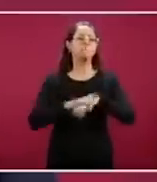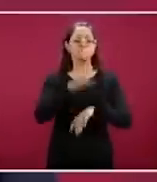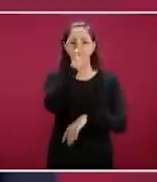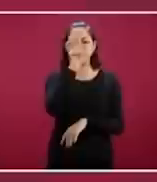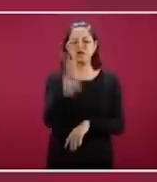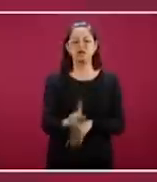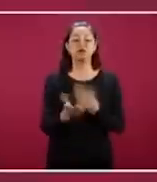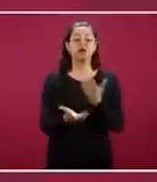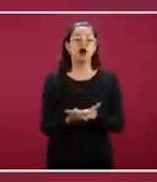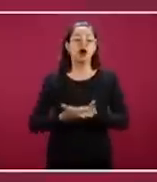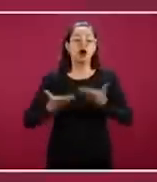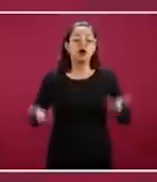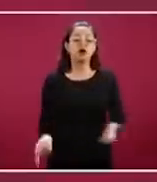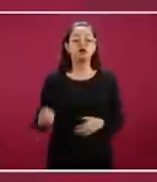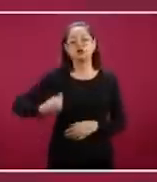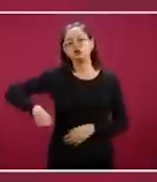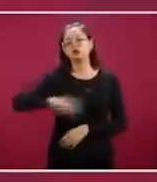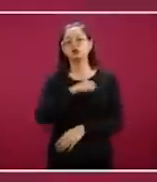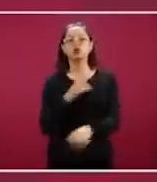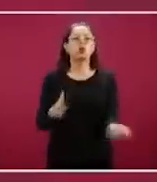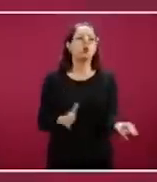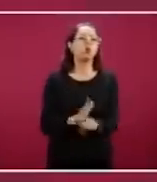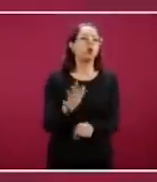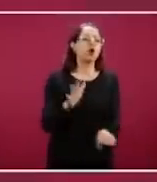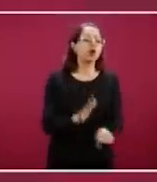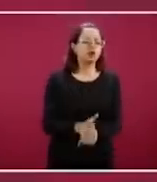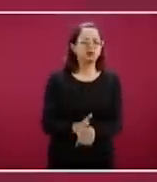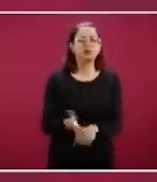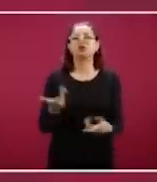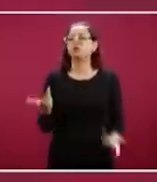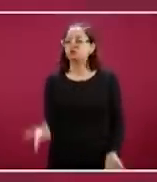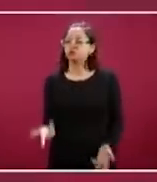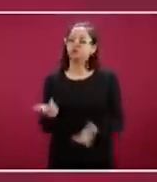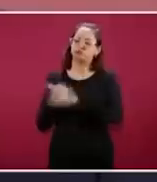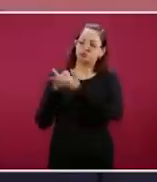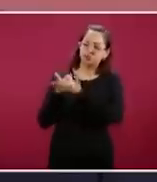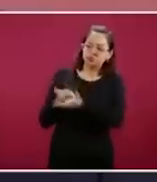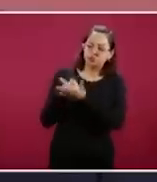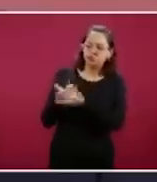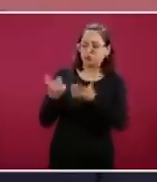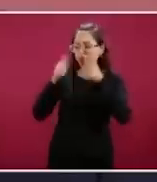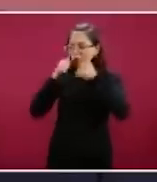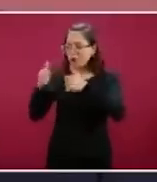estamos haciendo ahora? Estamos atendiendo eso, primero.